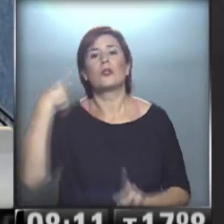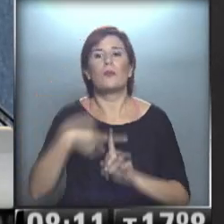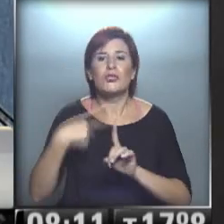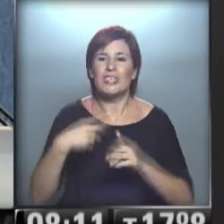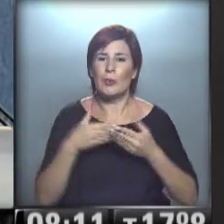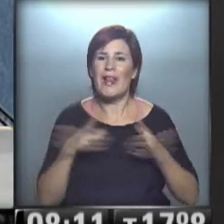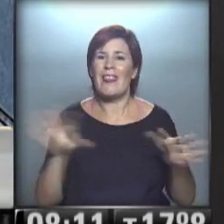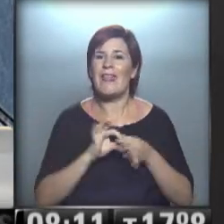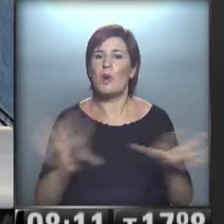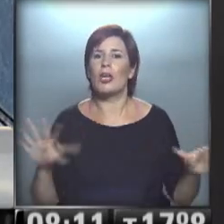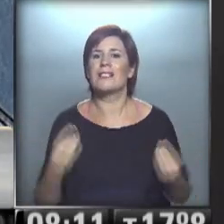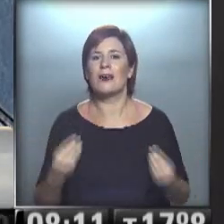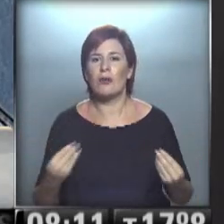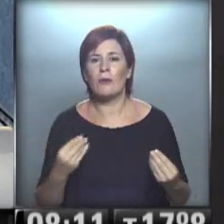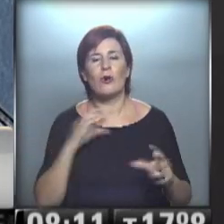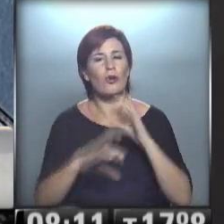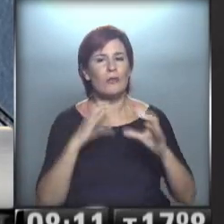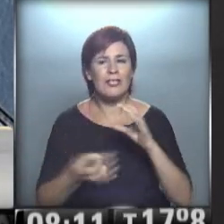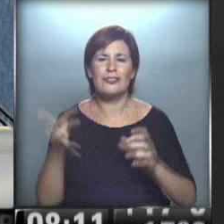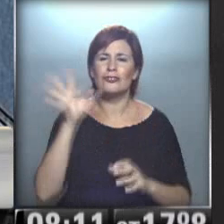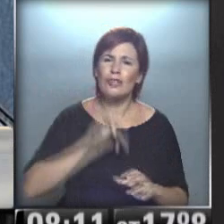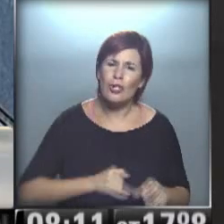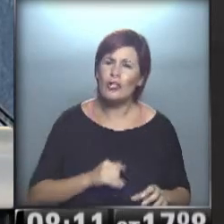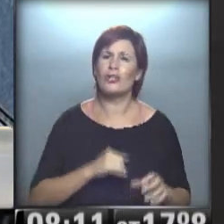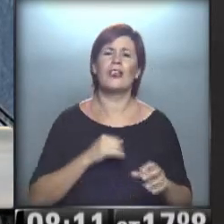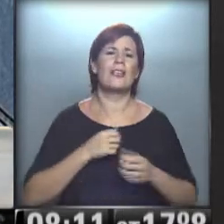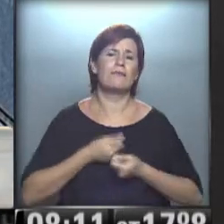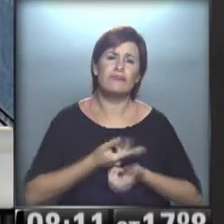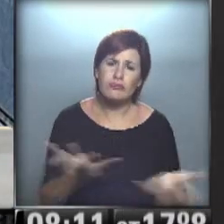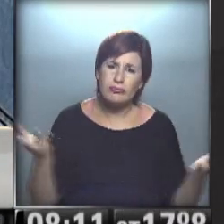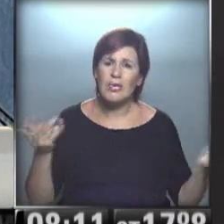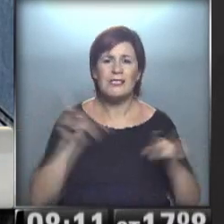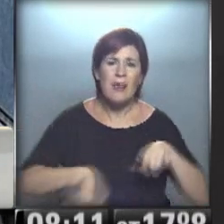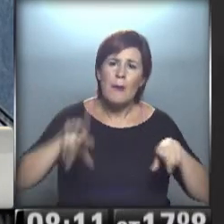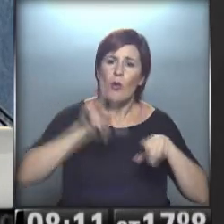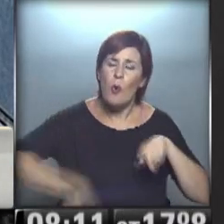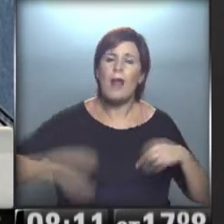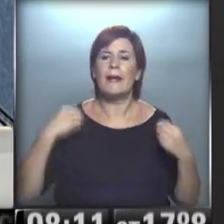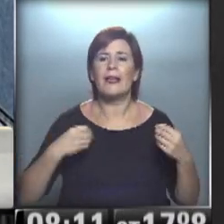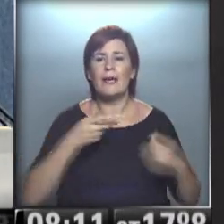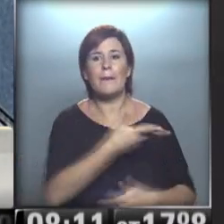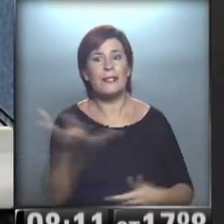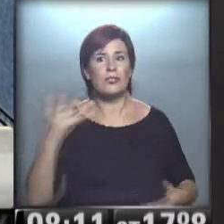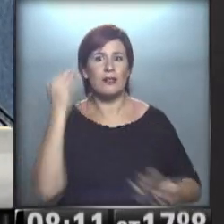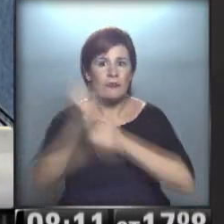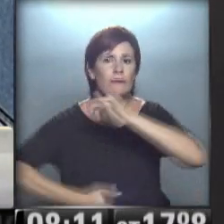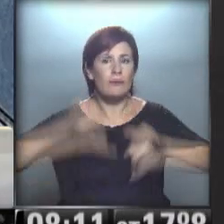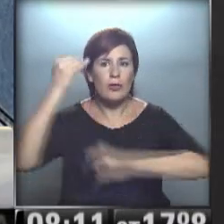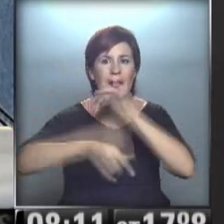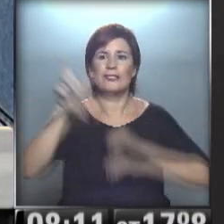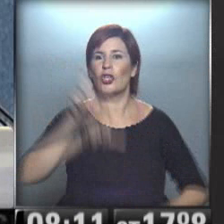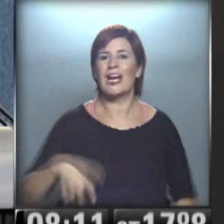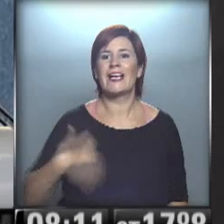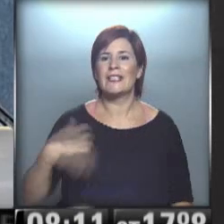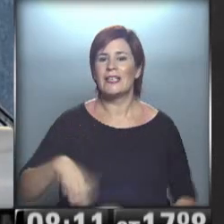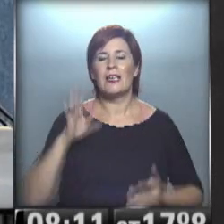democracia argentina establecer una estrategia de comunicación diaria, frecuente y periódica a los efectos de informar al pueblo de la nación argentina